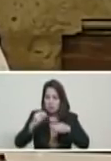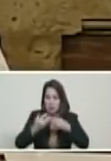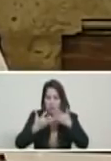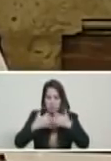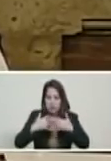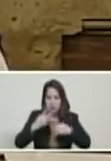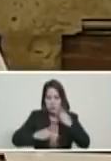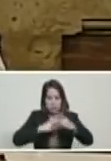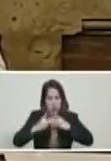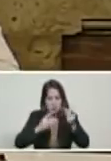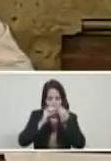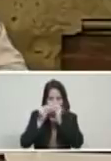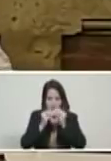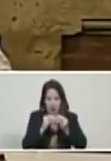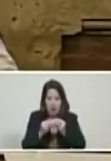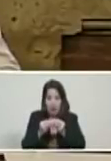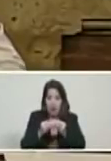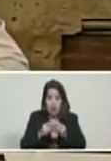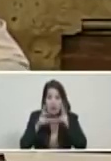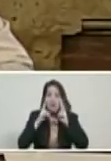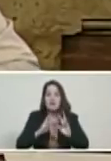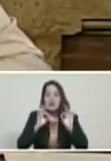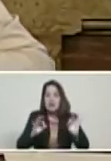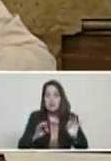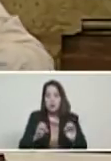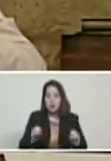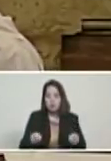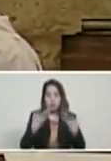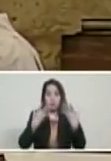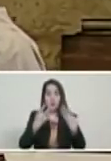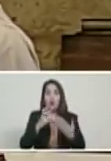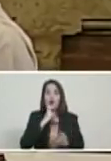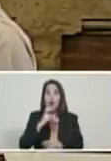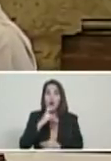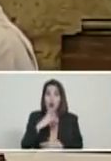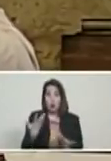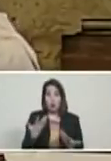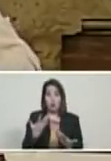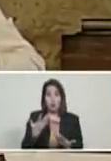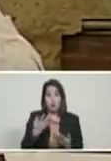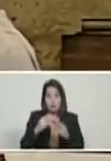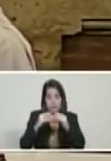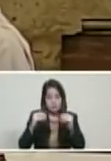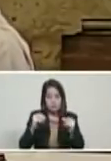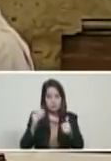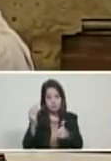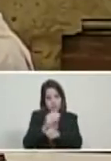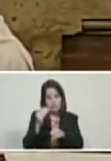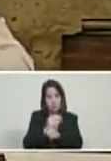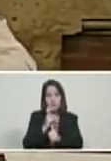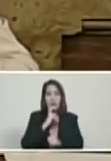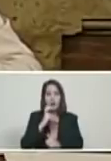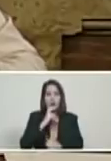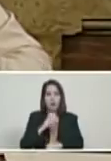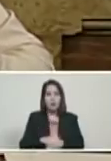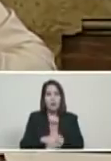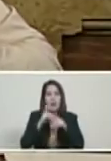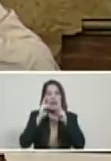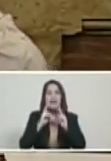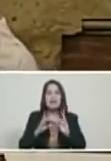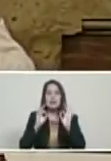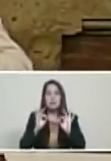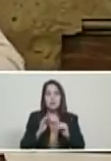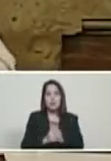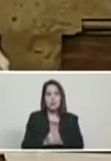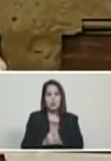procesan, valga la expresión, la redundancia, se procesan las arenas y se saca el oro limpio.